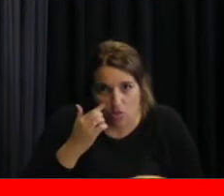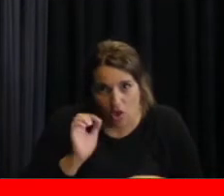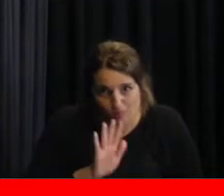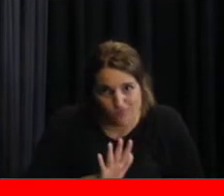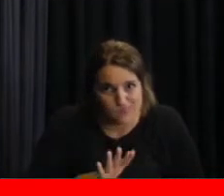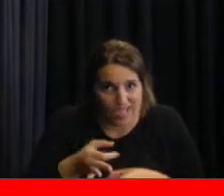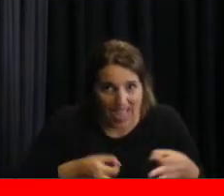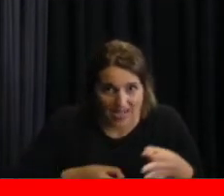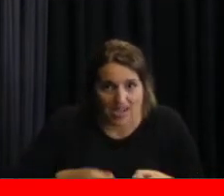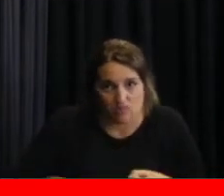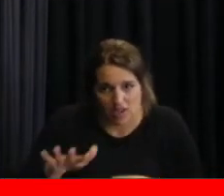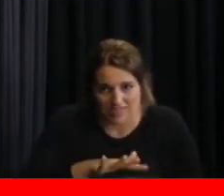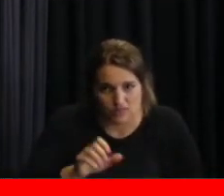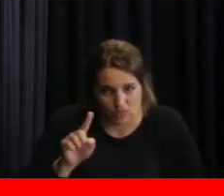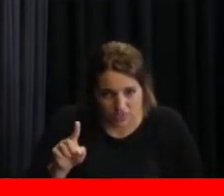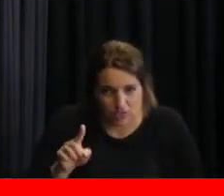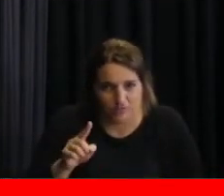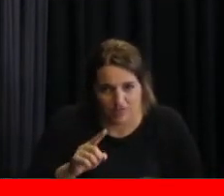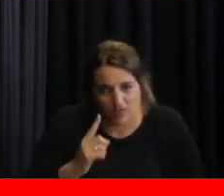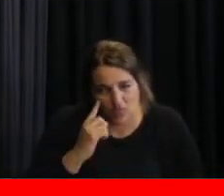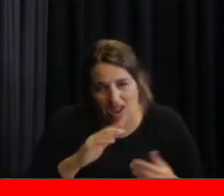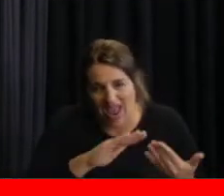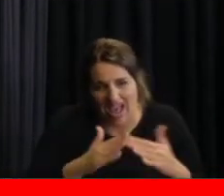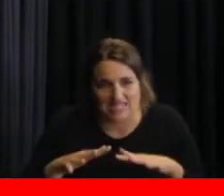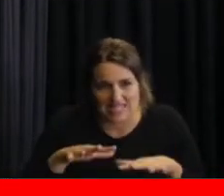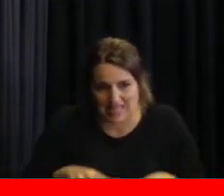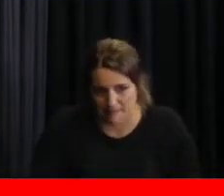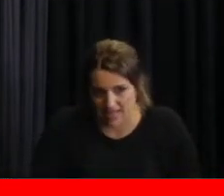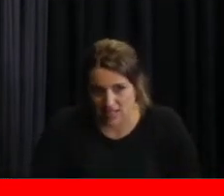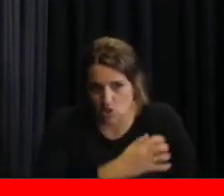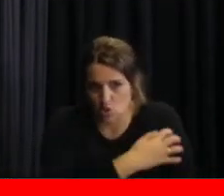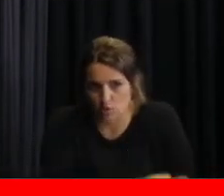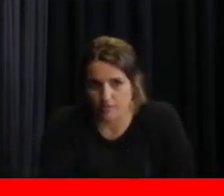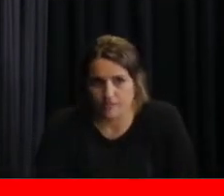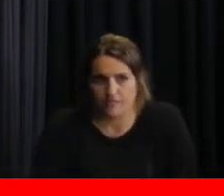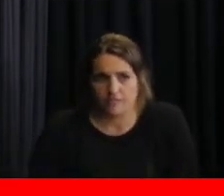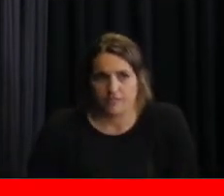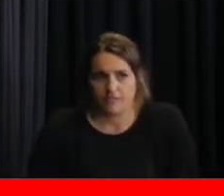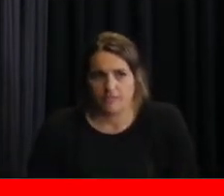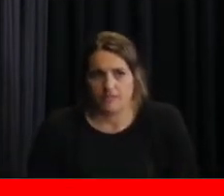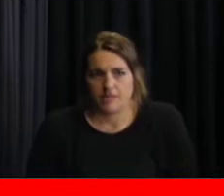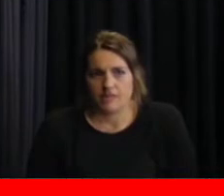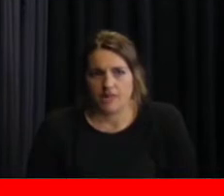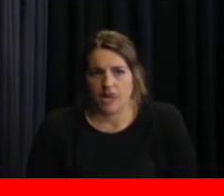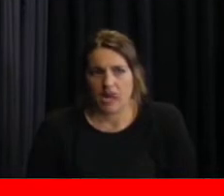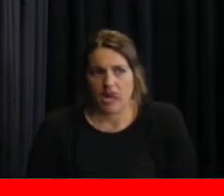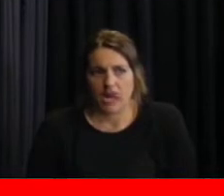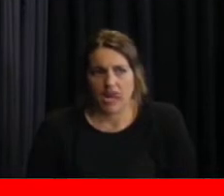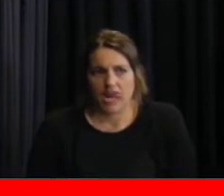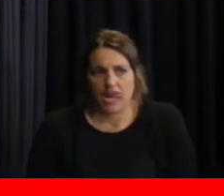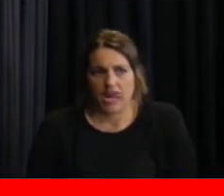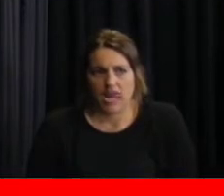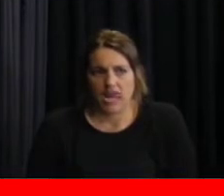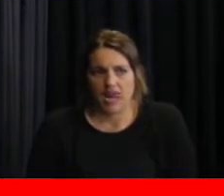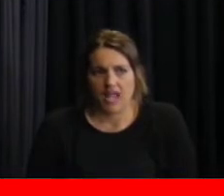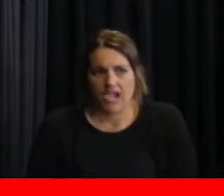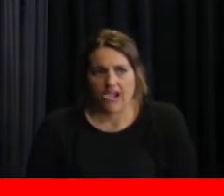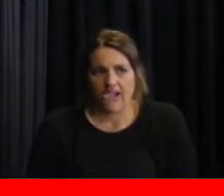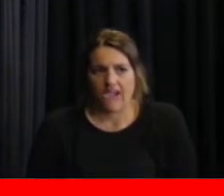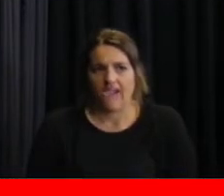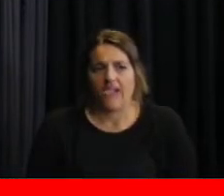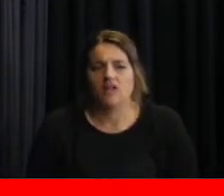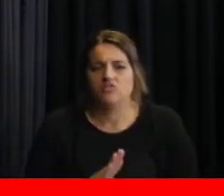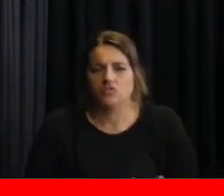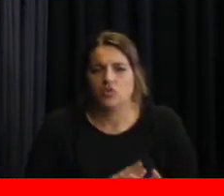barto él dijo que este es un problema que tenemos que resolver como sociedad y explicó cómo se va a realizar este hisopado y testeo en los residenciales